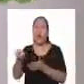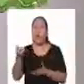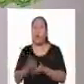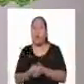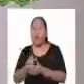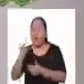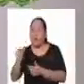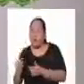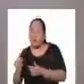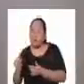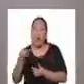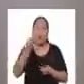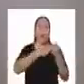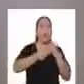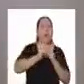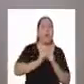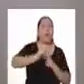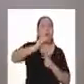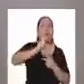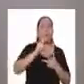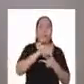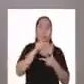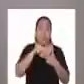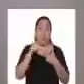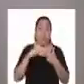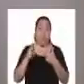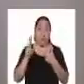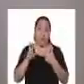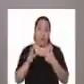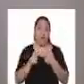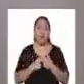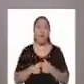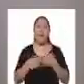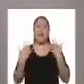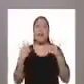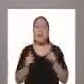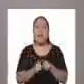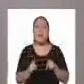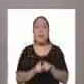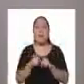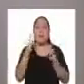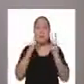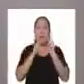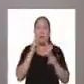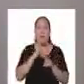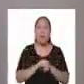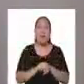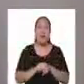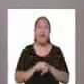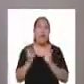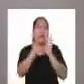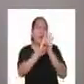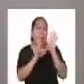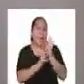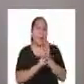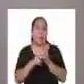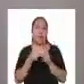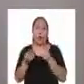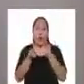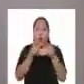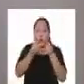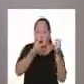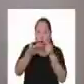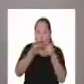vendían a un costo mayor. También pudimos conocer que se dieron una serie de regulaciones, como controles y pagos, pero también una